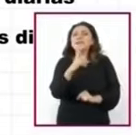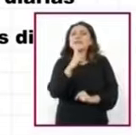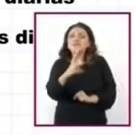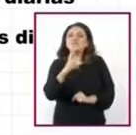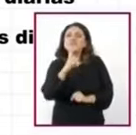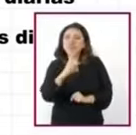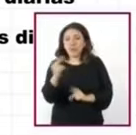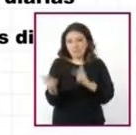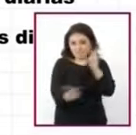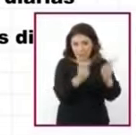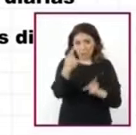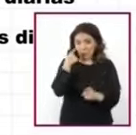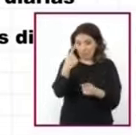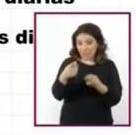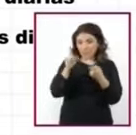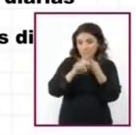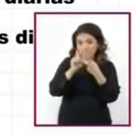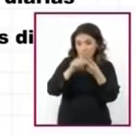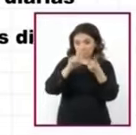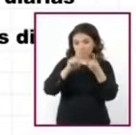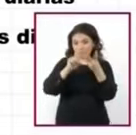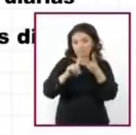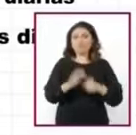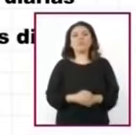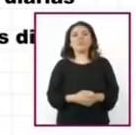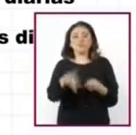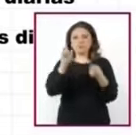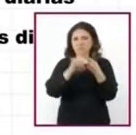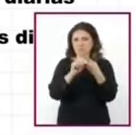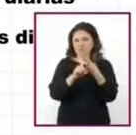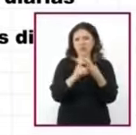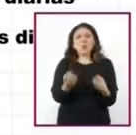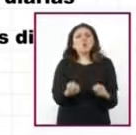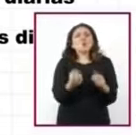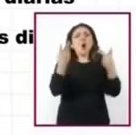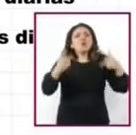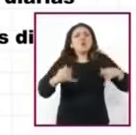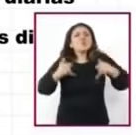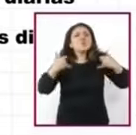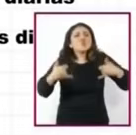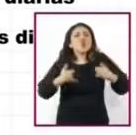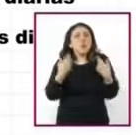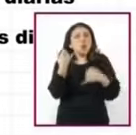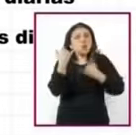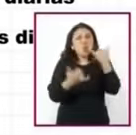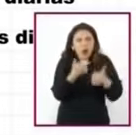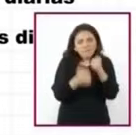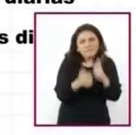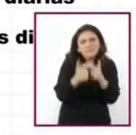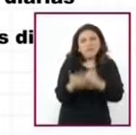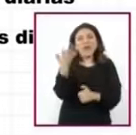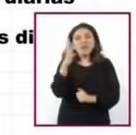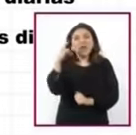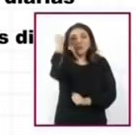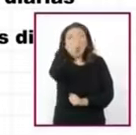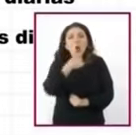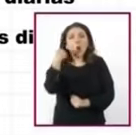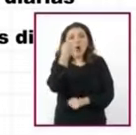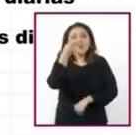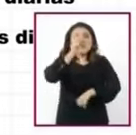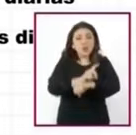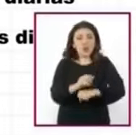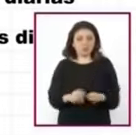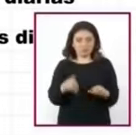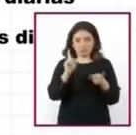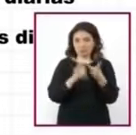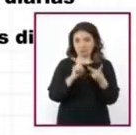respuesta a las siguientes preguntas. ¿Qué porcentaje de jóvenes juegan 10 horas diarias? ¿Cuál es el mínimo